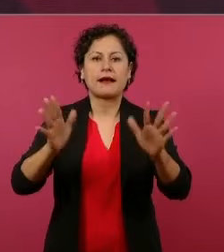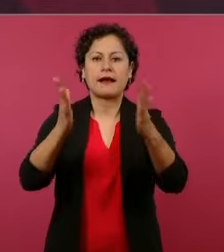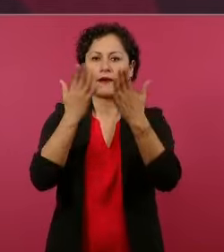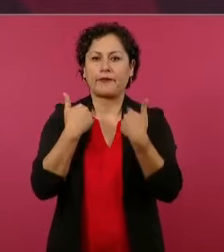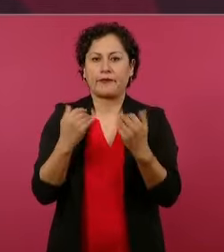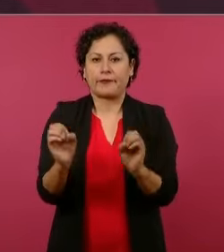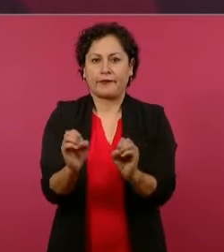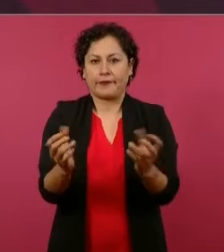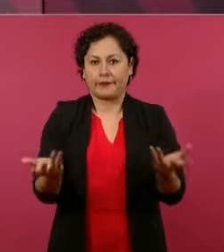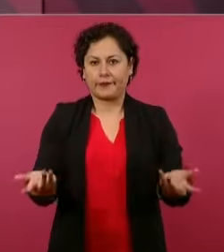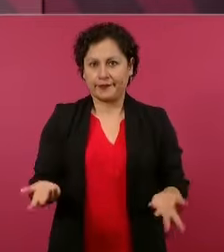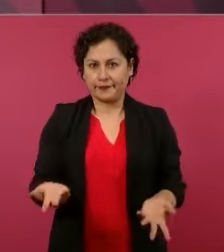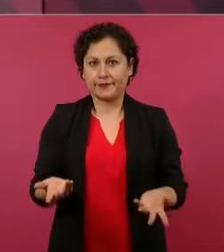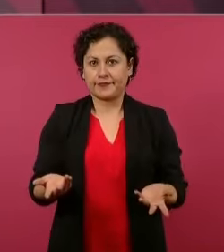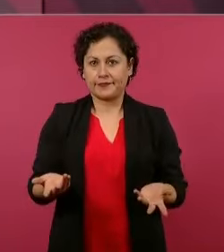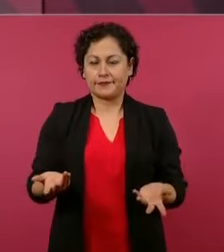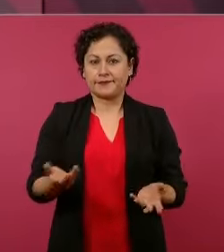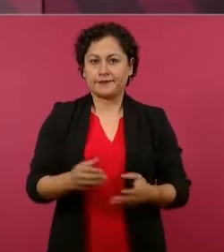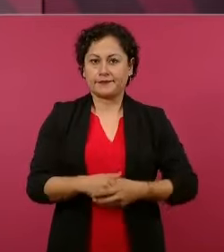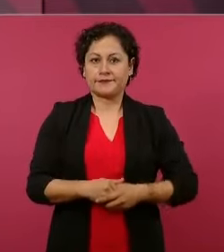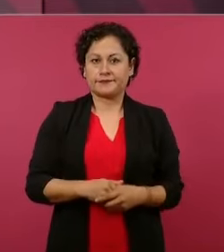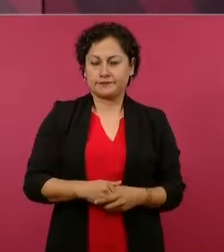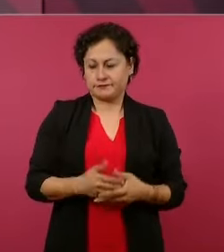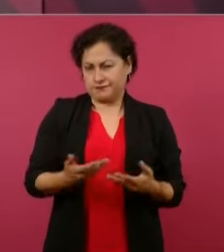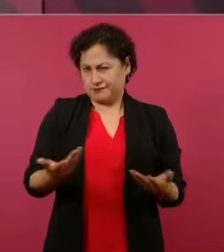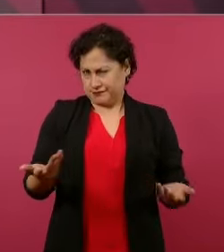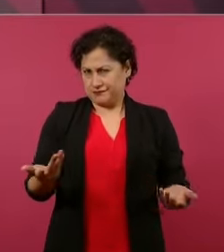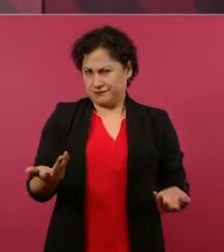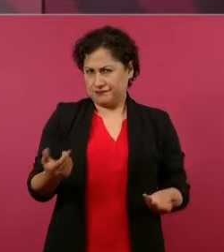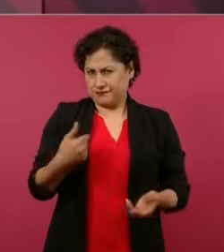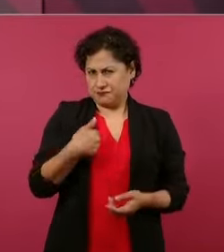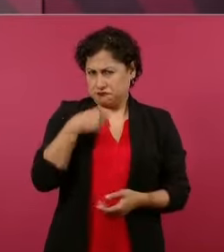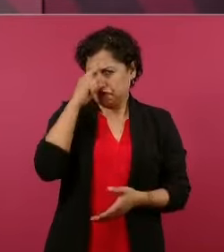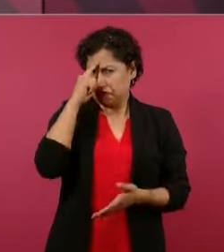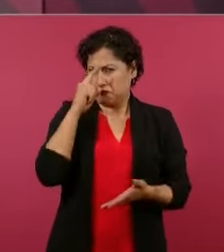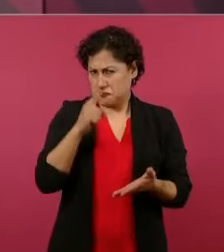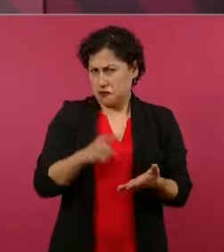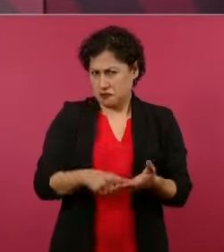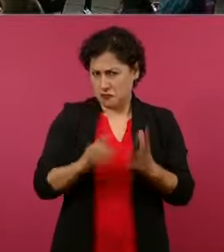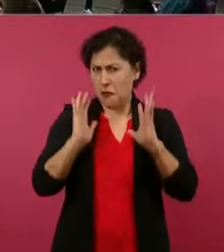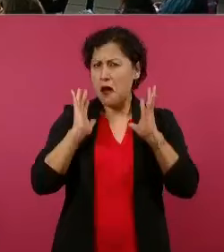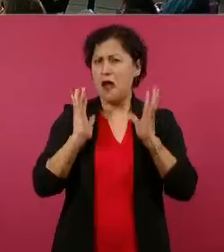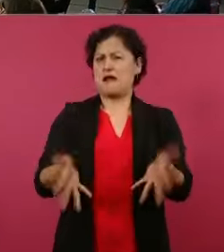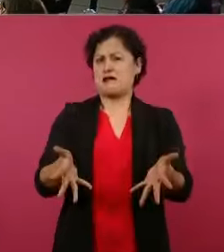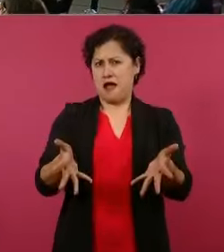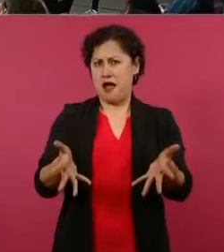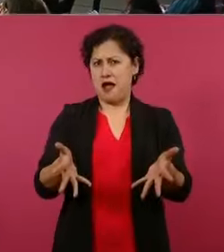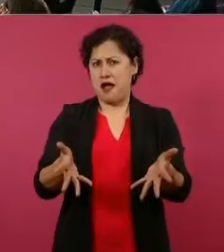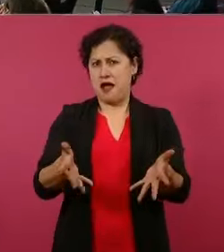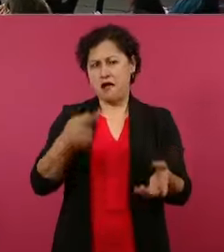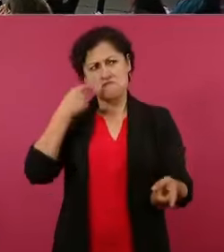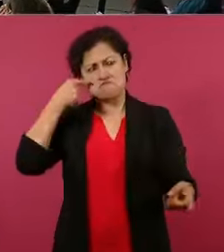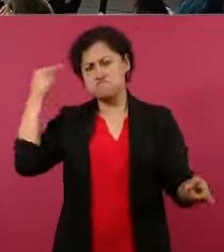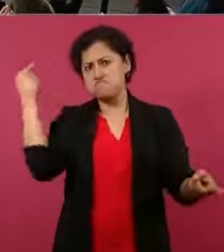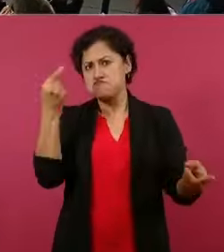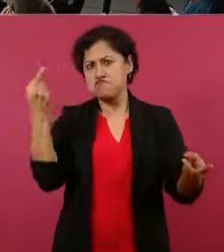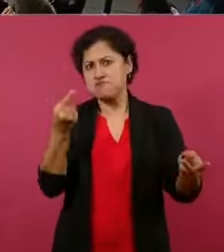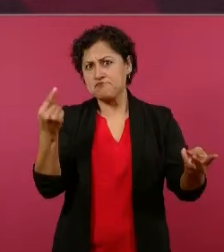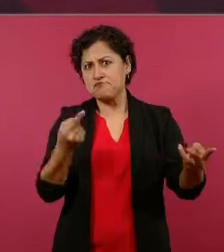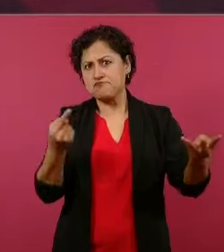entender como que ya es tiempo de llamarle a las cosas por su